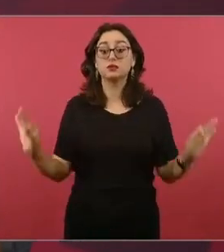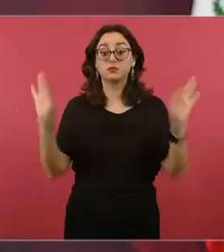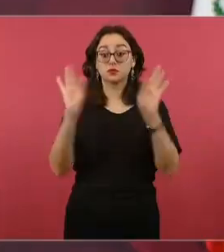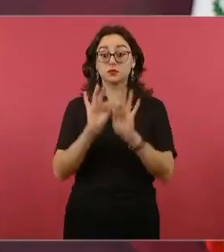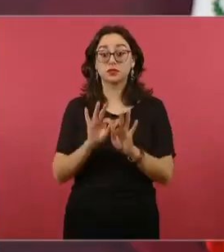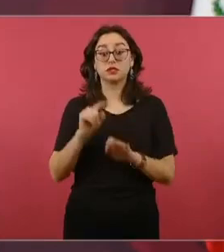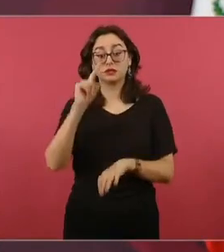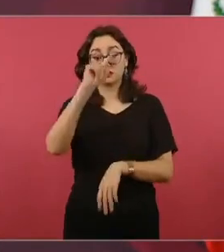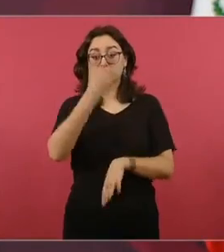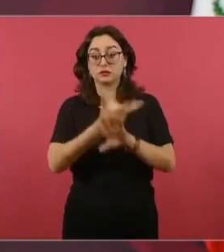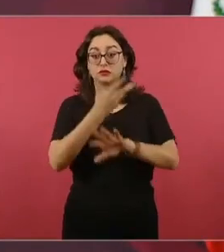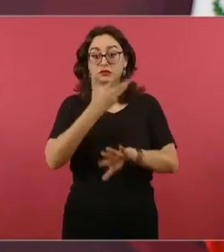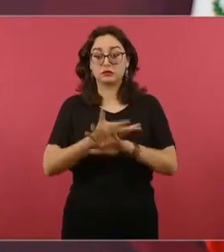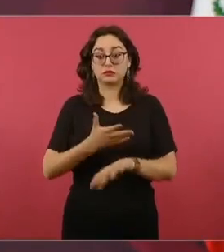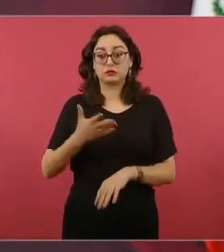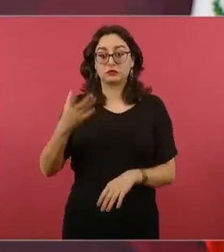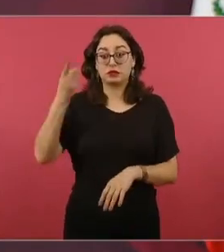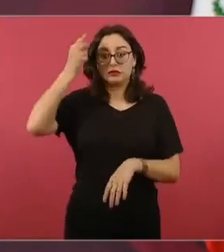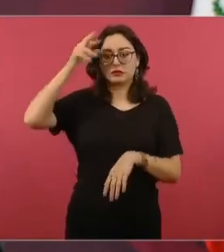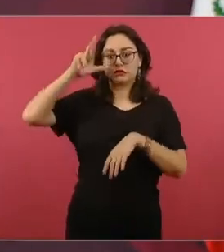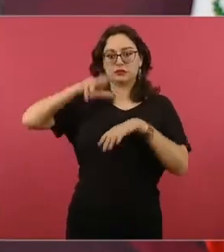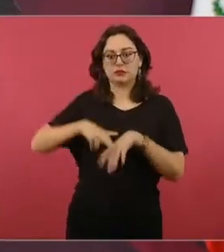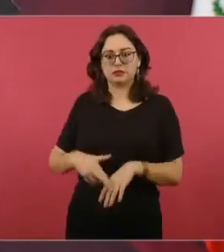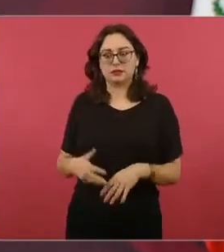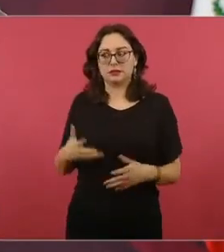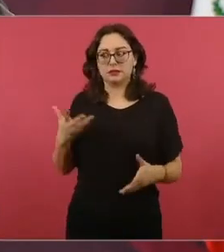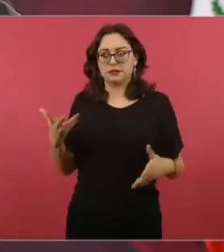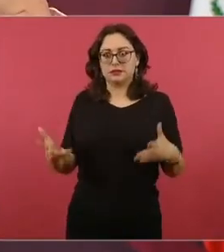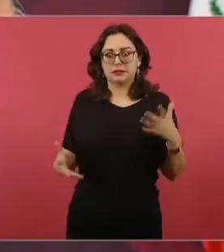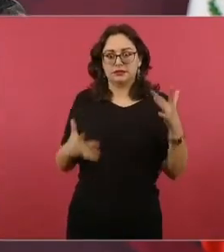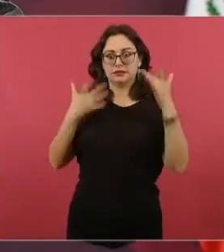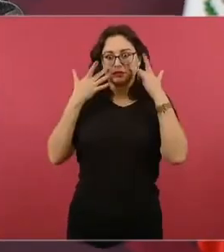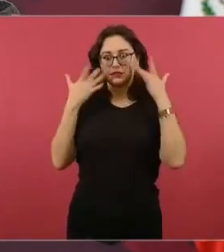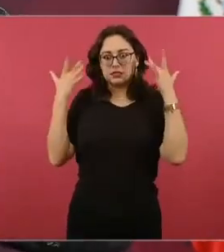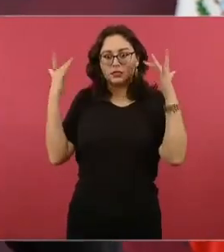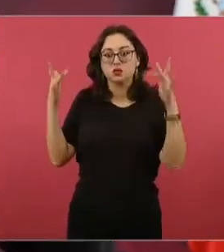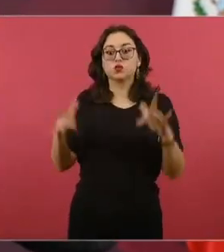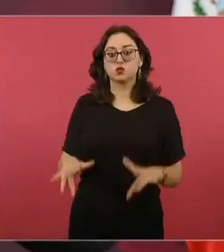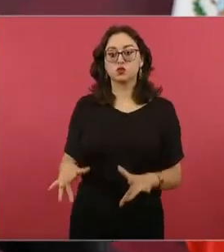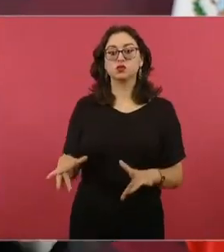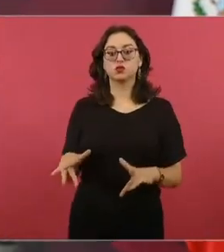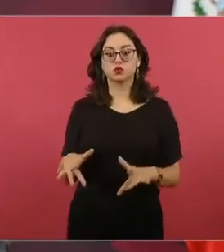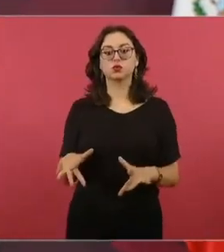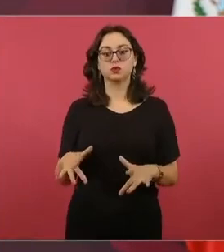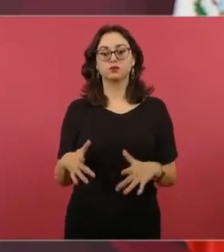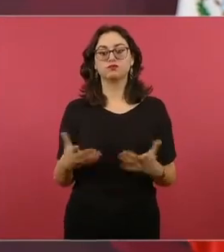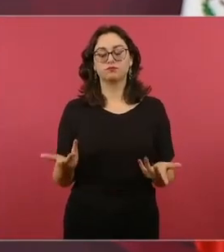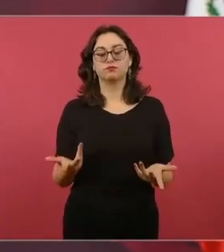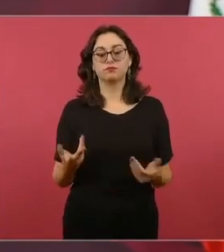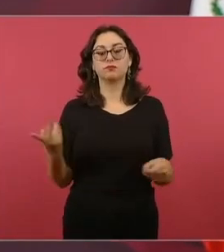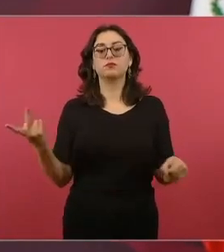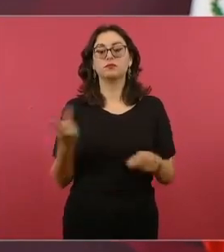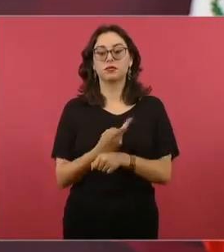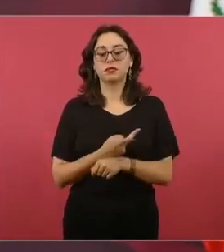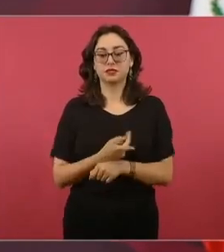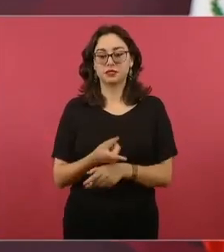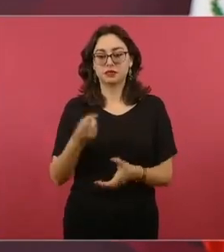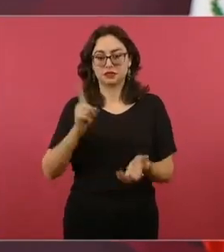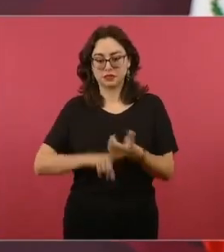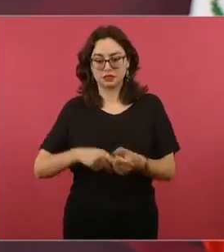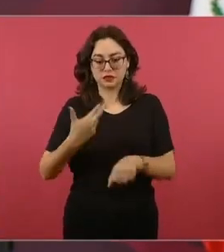Tuvo que renunciar el gerente por permitir, porque utilizaron nombres